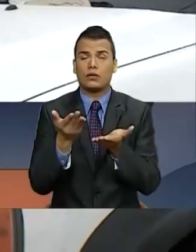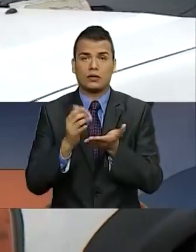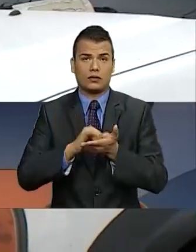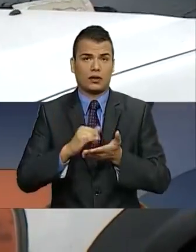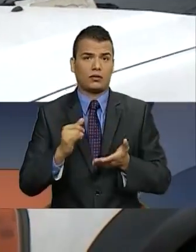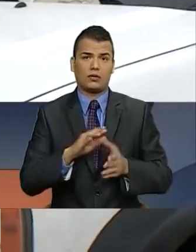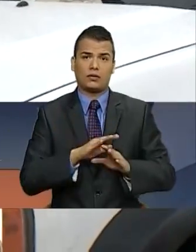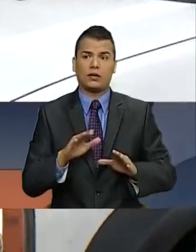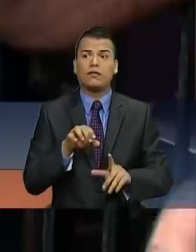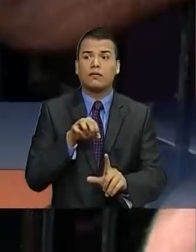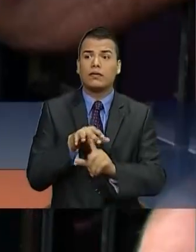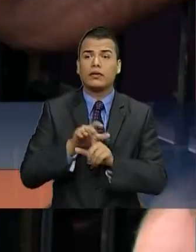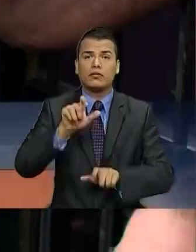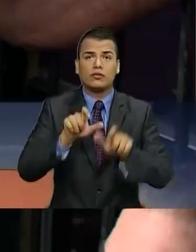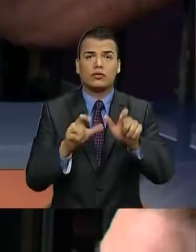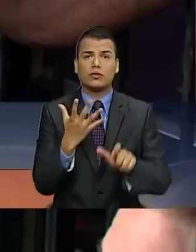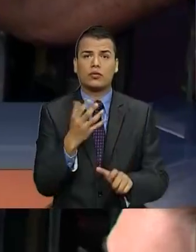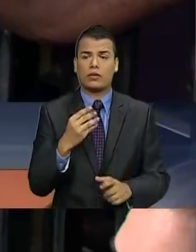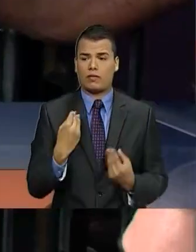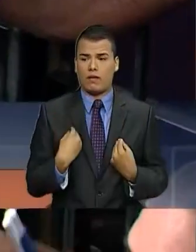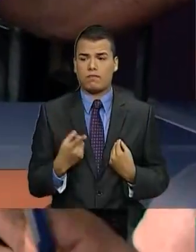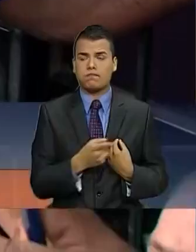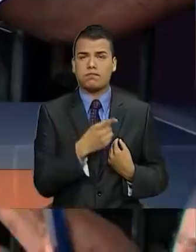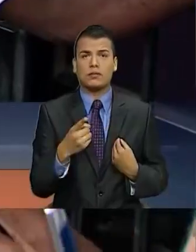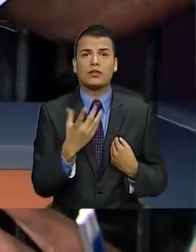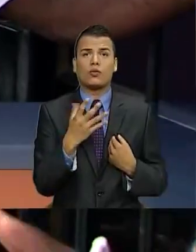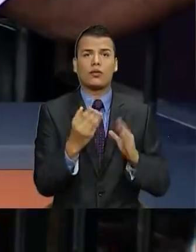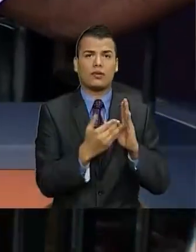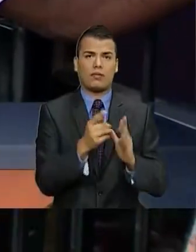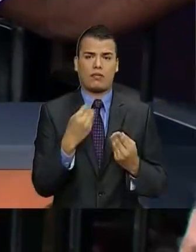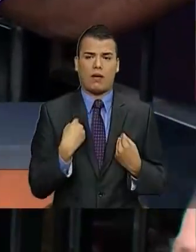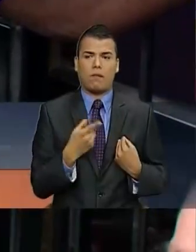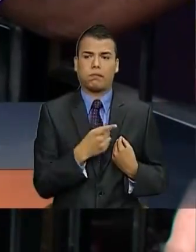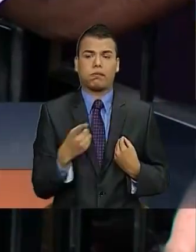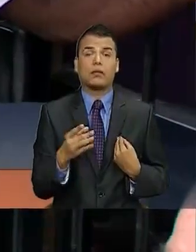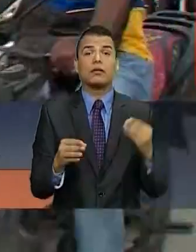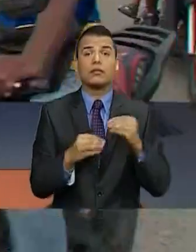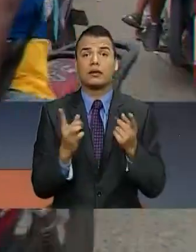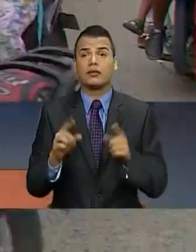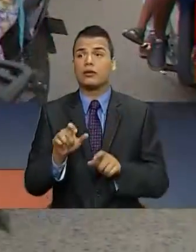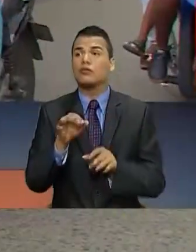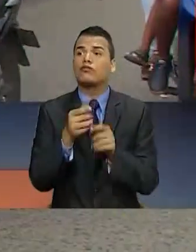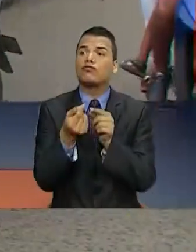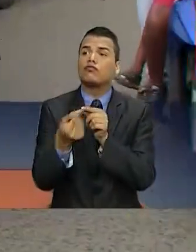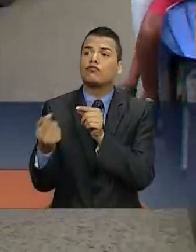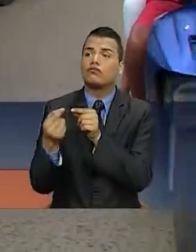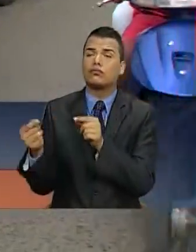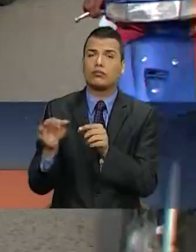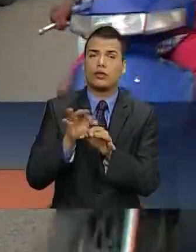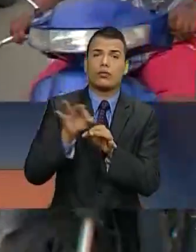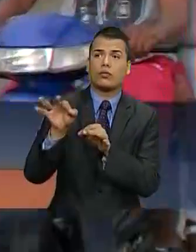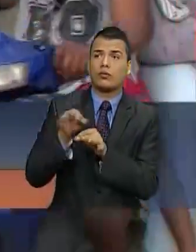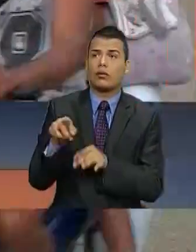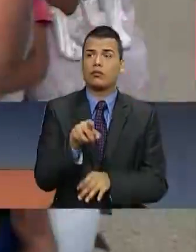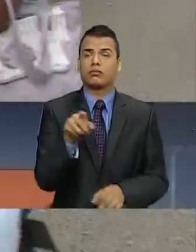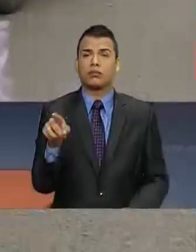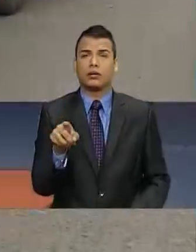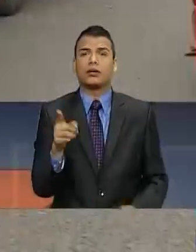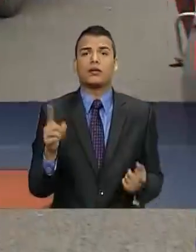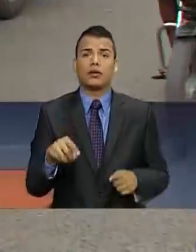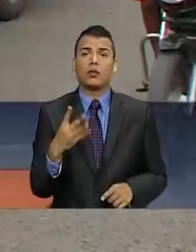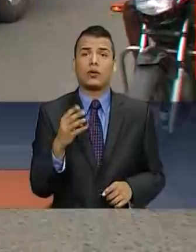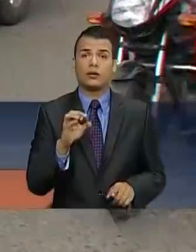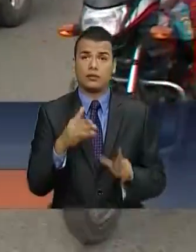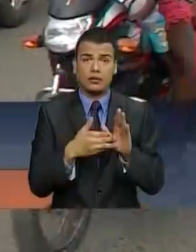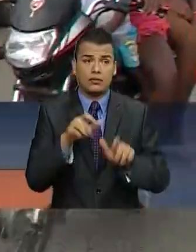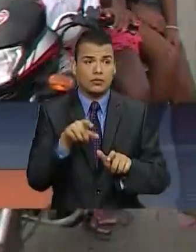a 50.000 habitantes de este municipio, sino por lo menos a otros 40.000 de poblaciones como Villarrica, Guachené y Padilla, que